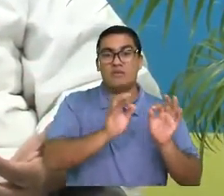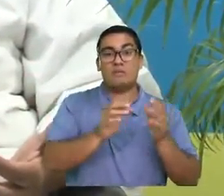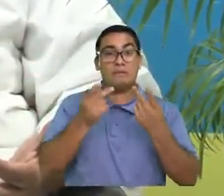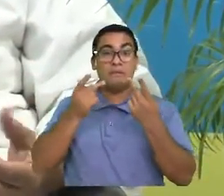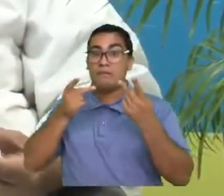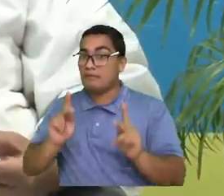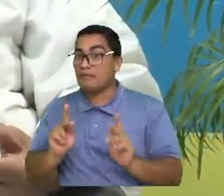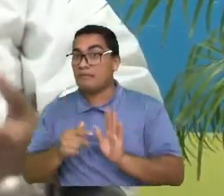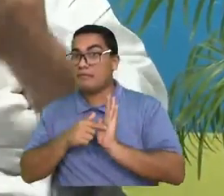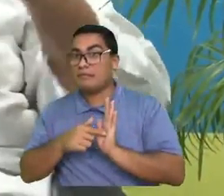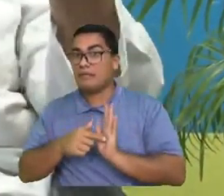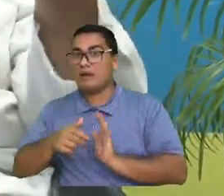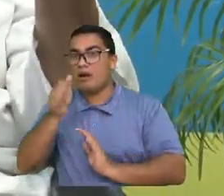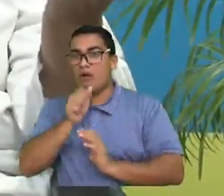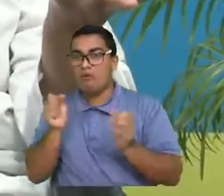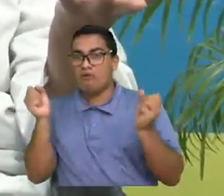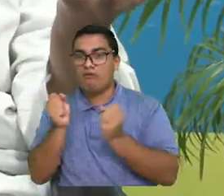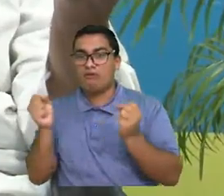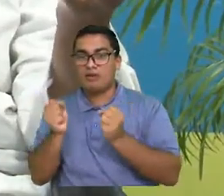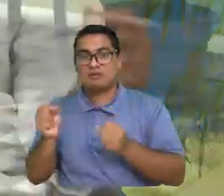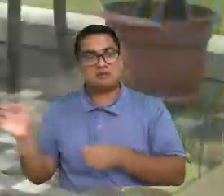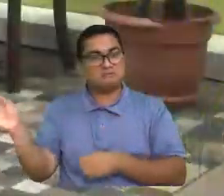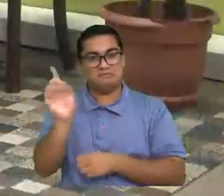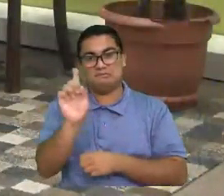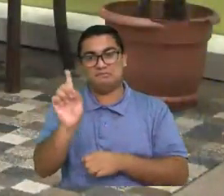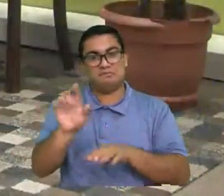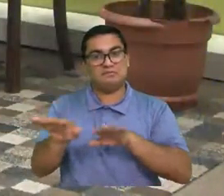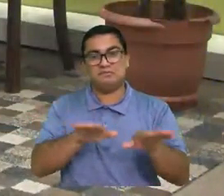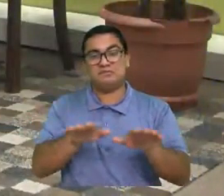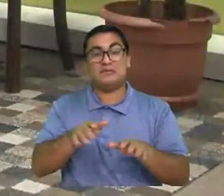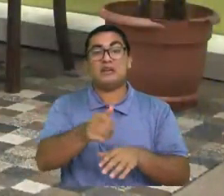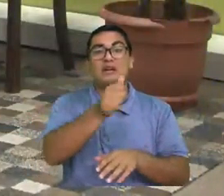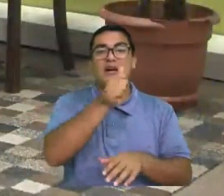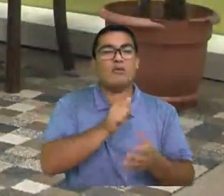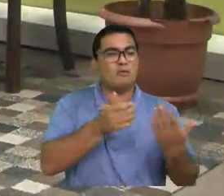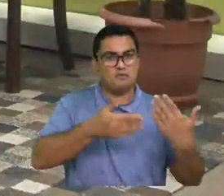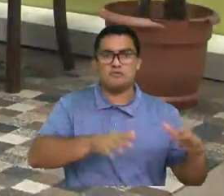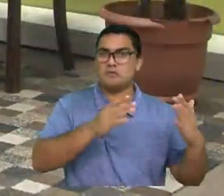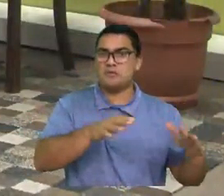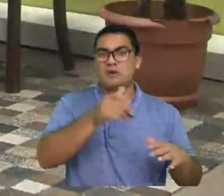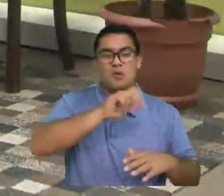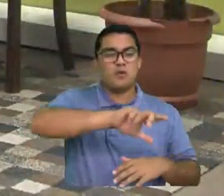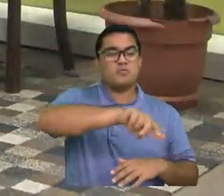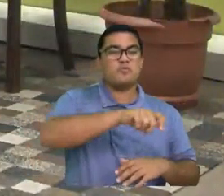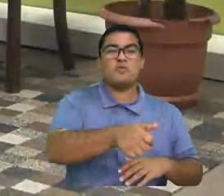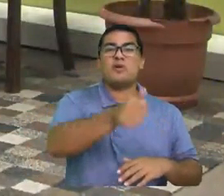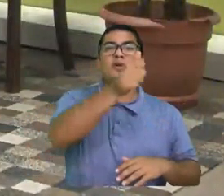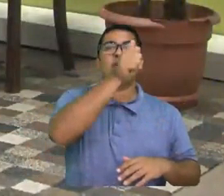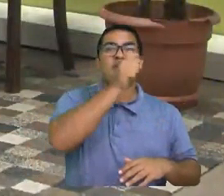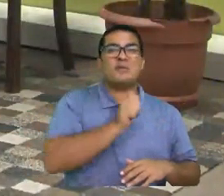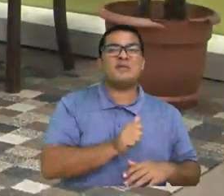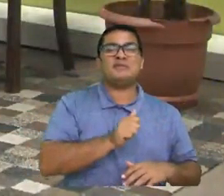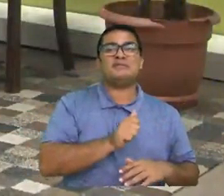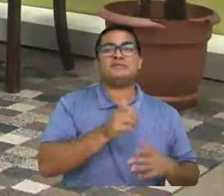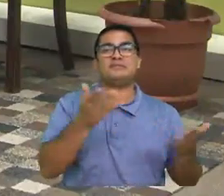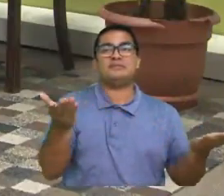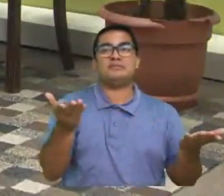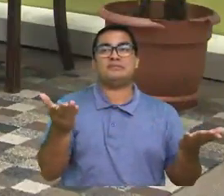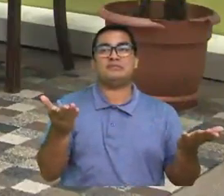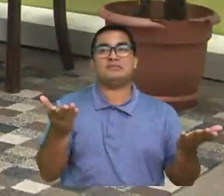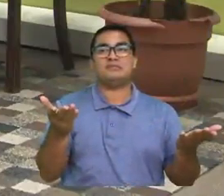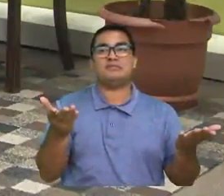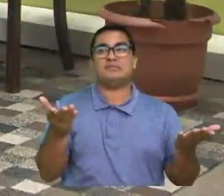agua, pero si vos pasaste bajo el sol, lo mejor es tomar agua al tiempo. Sí, mezclarla, agua del grifo y